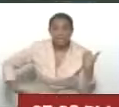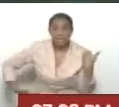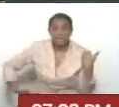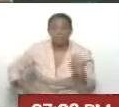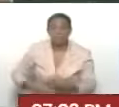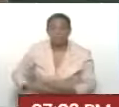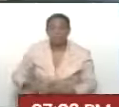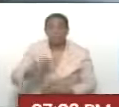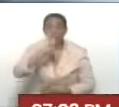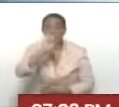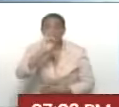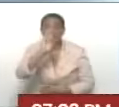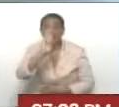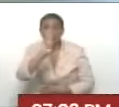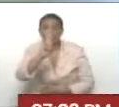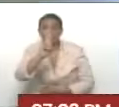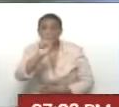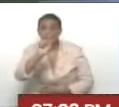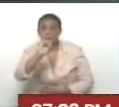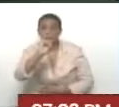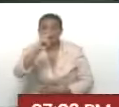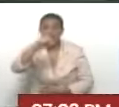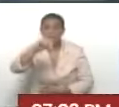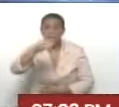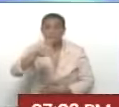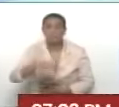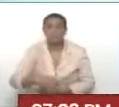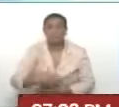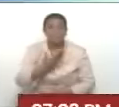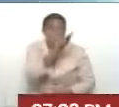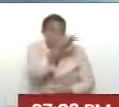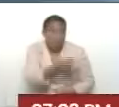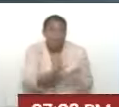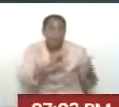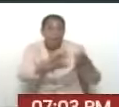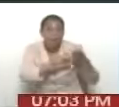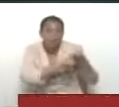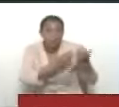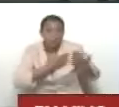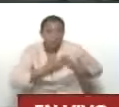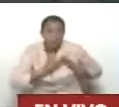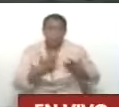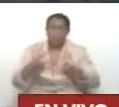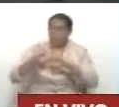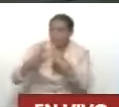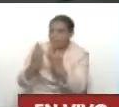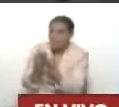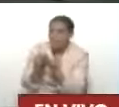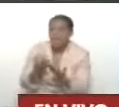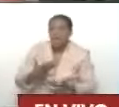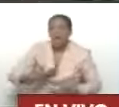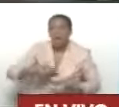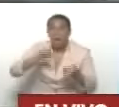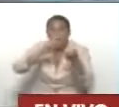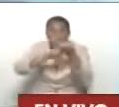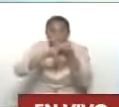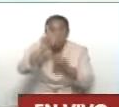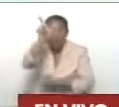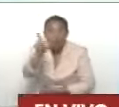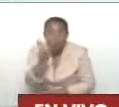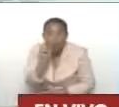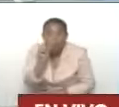Raisi. Le transmití a nombre de Cilia, de nuestra familia, a la esposa